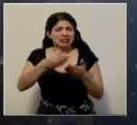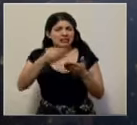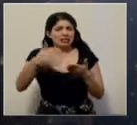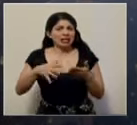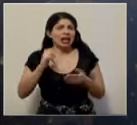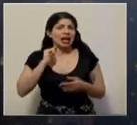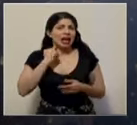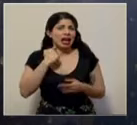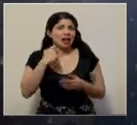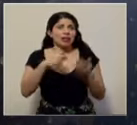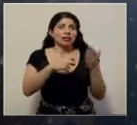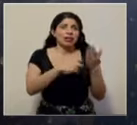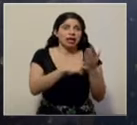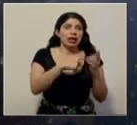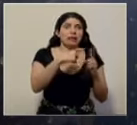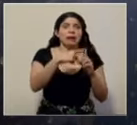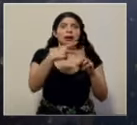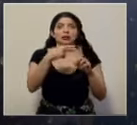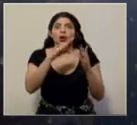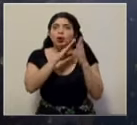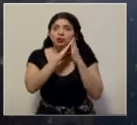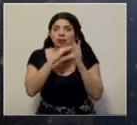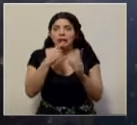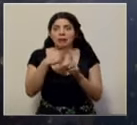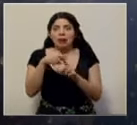solo al tiquete y al hospedaje en el país?